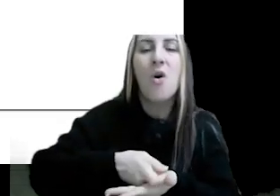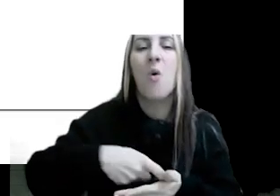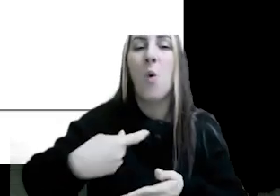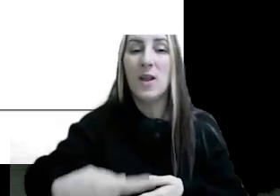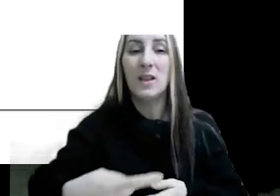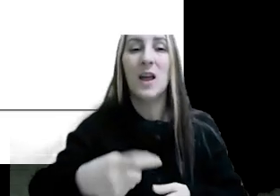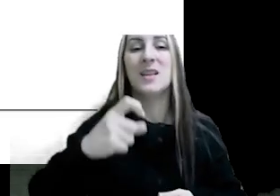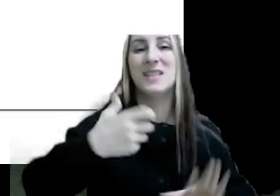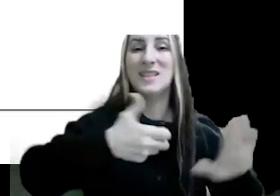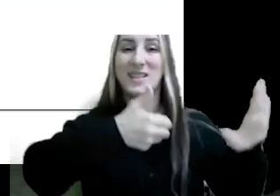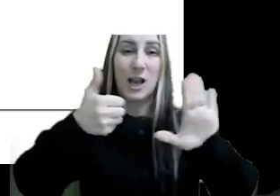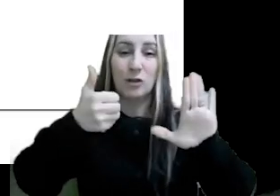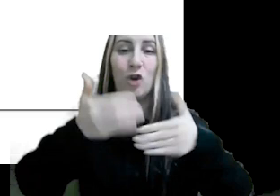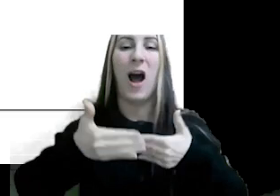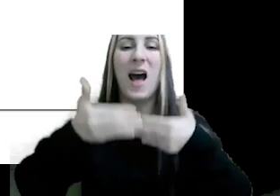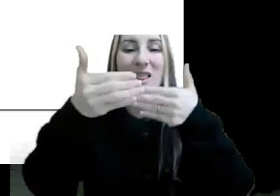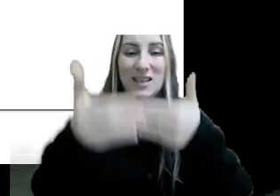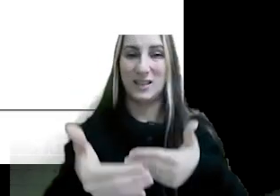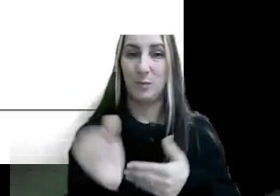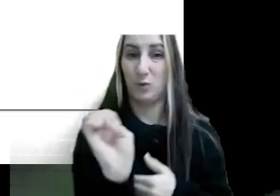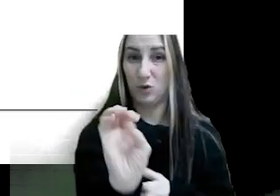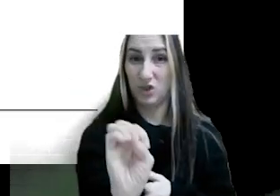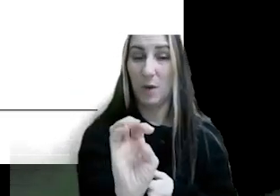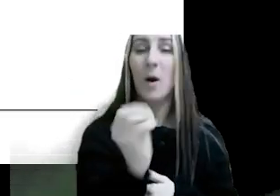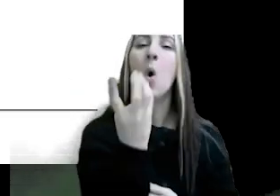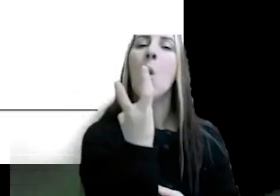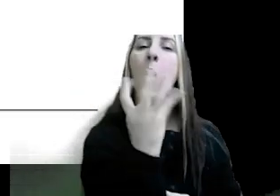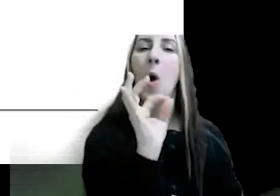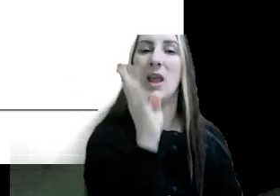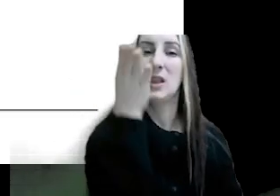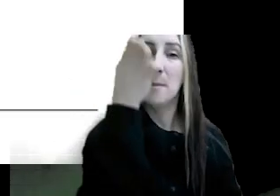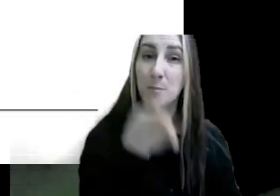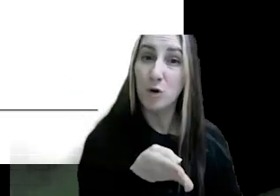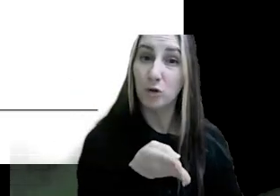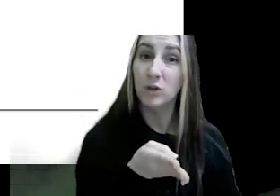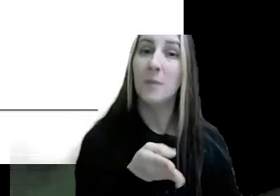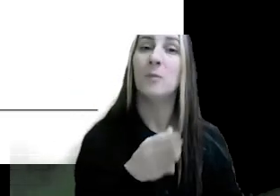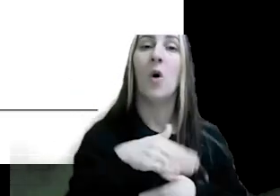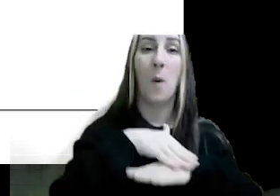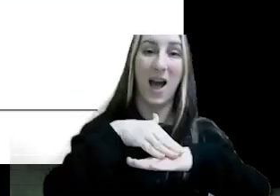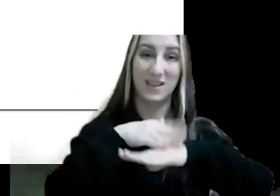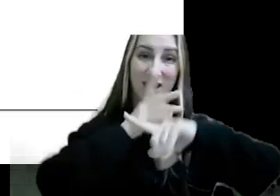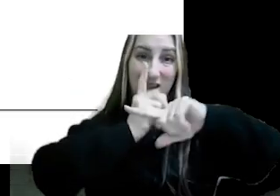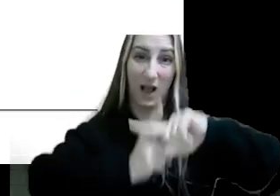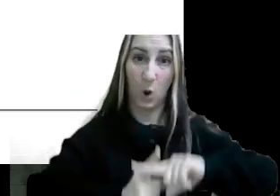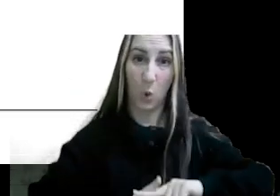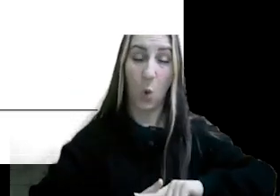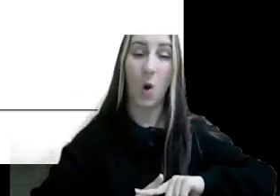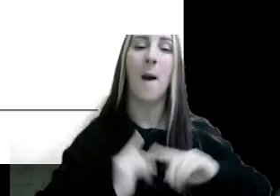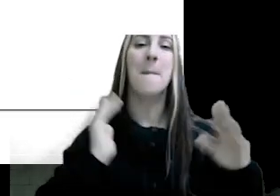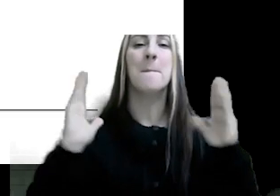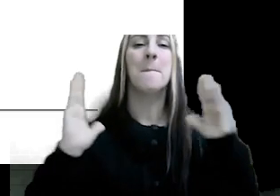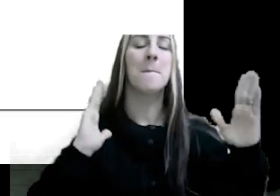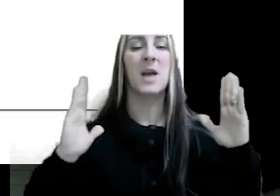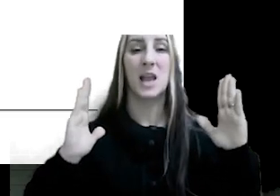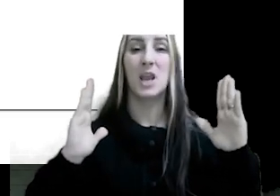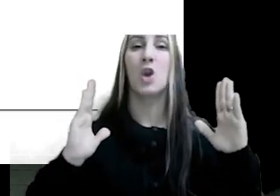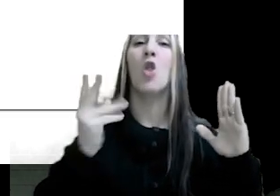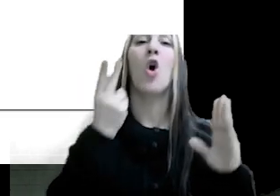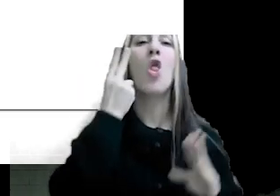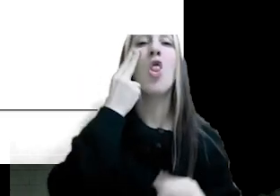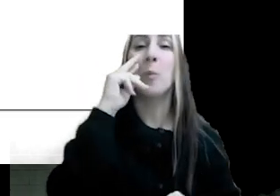sexto anticipo, que es equivalente al 40% de la base de cálculo del periodo fiscal